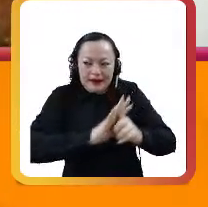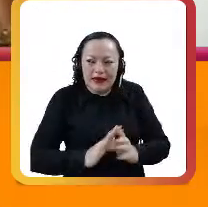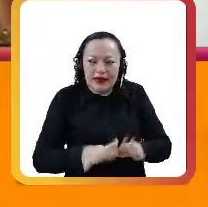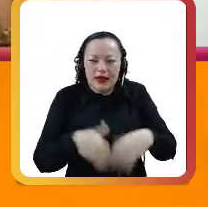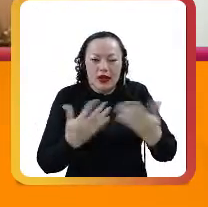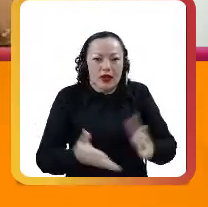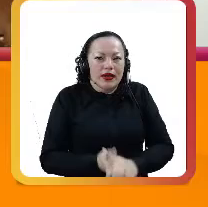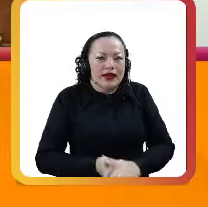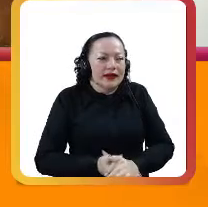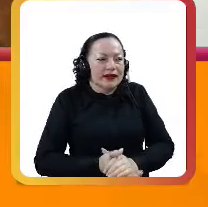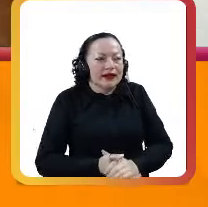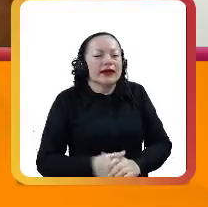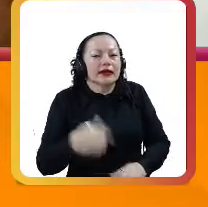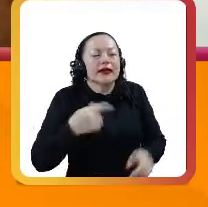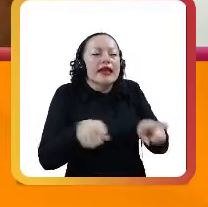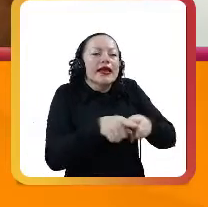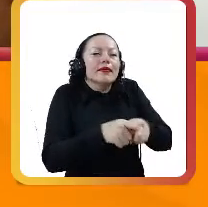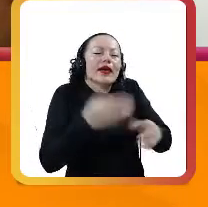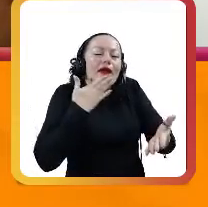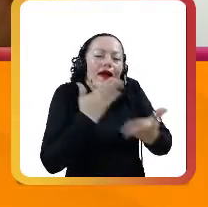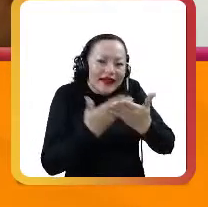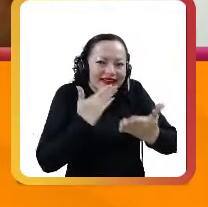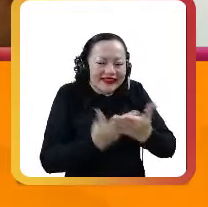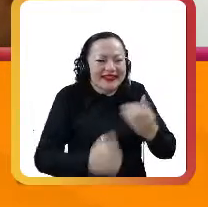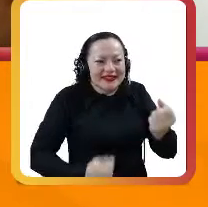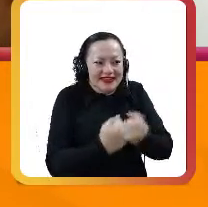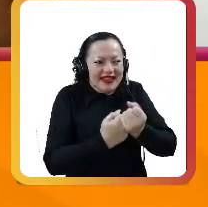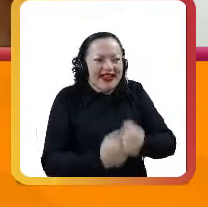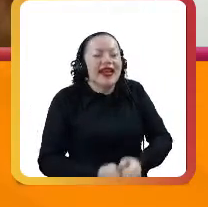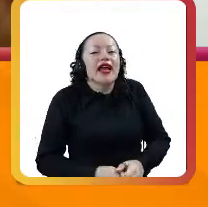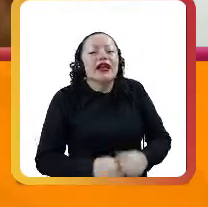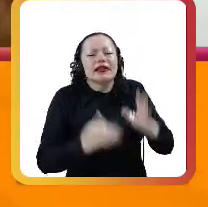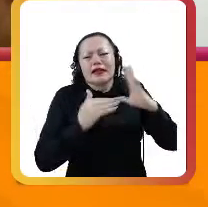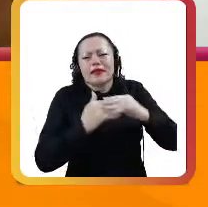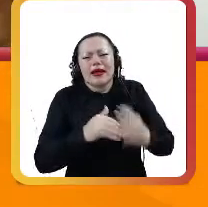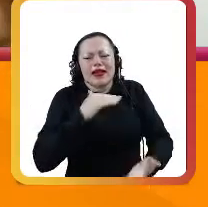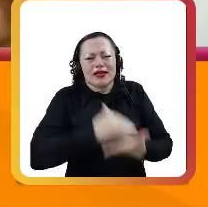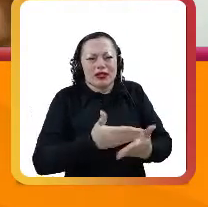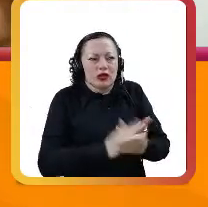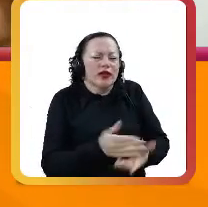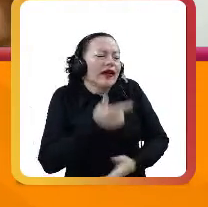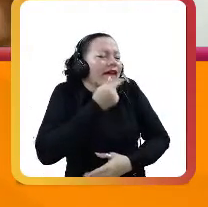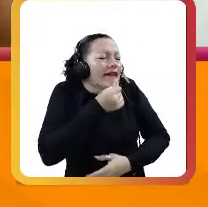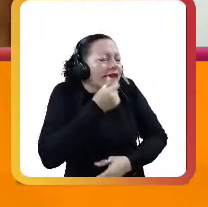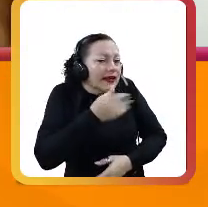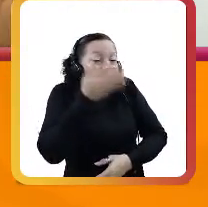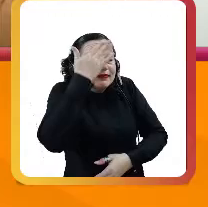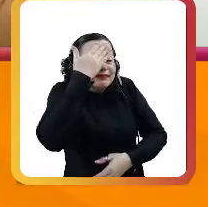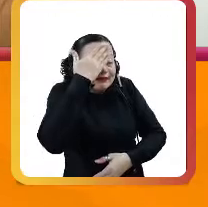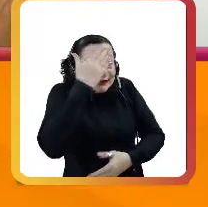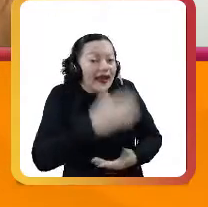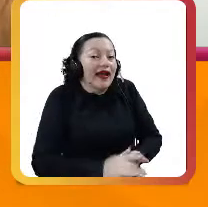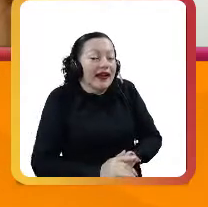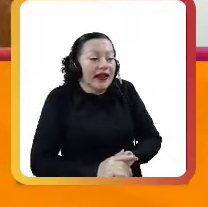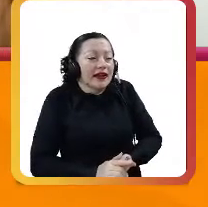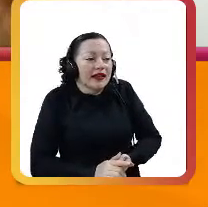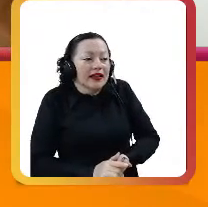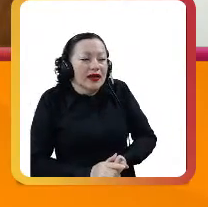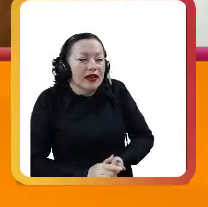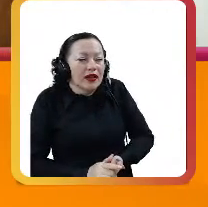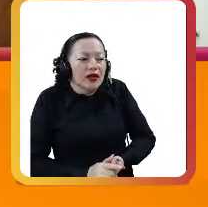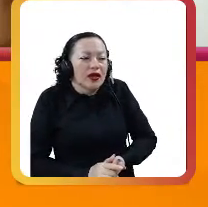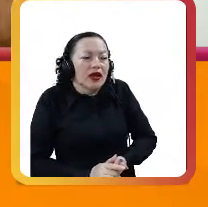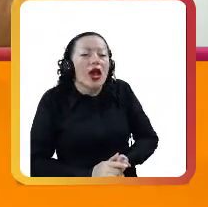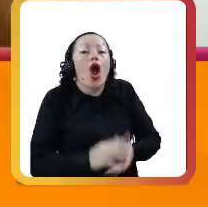video, bueno, con mi hermano, hice de los pan de yucas, son muy fáciles, pero también hay que saberlos hacer, cómo queda